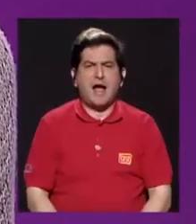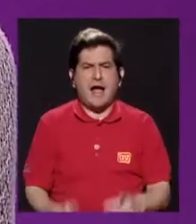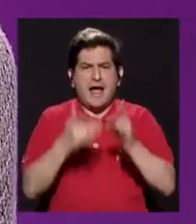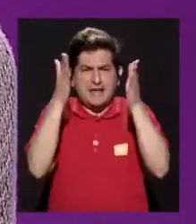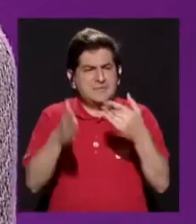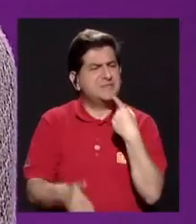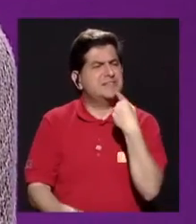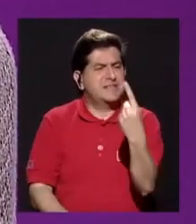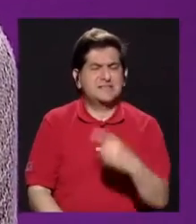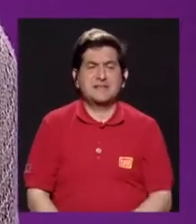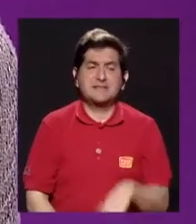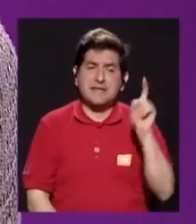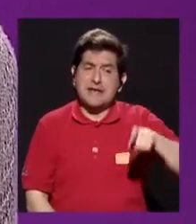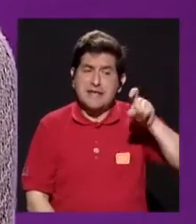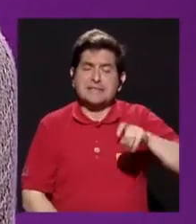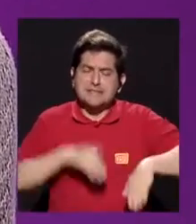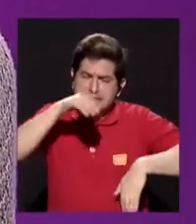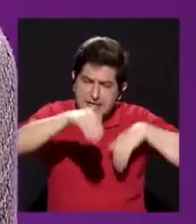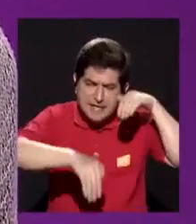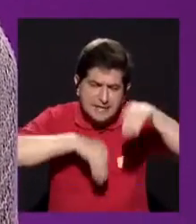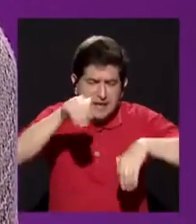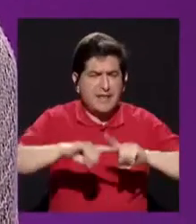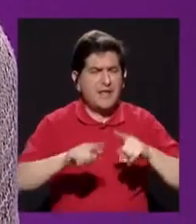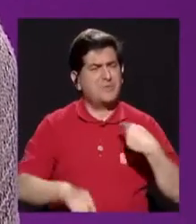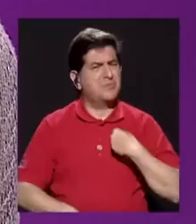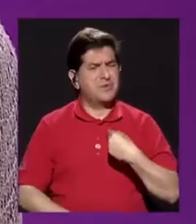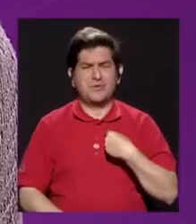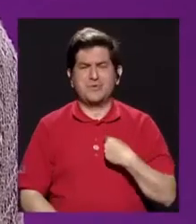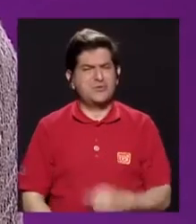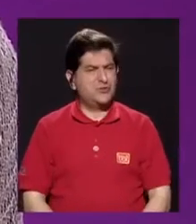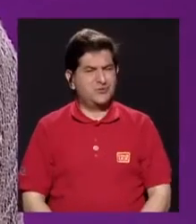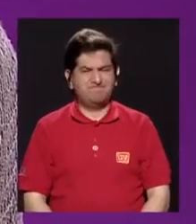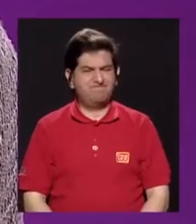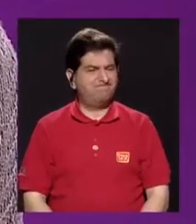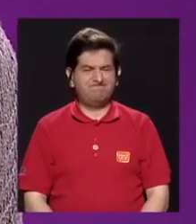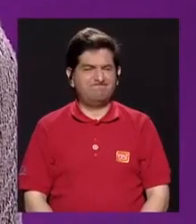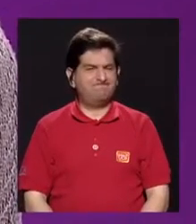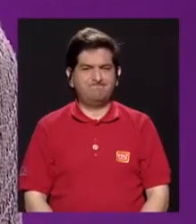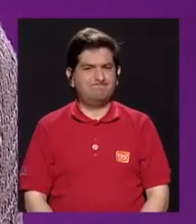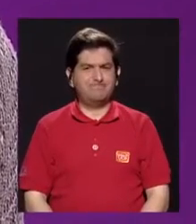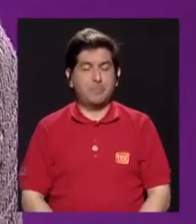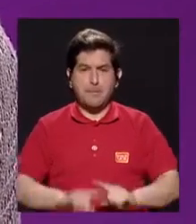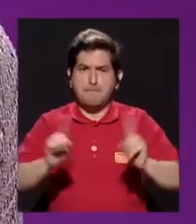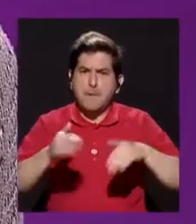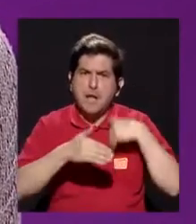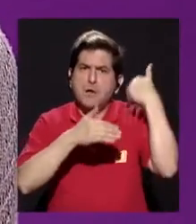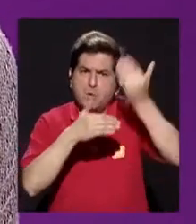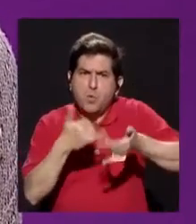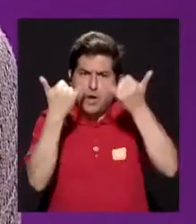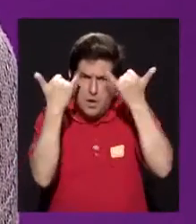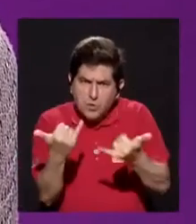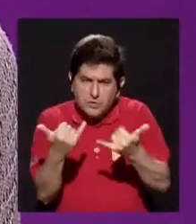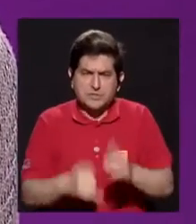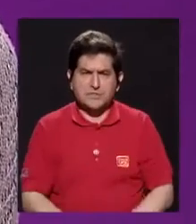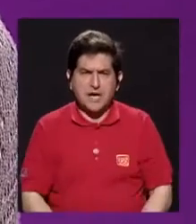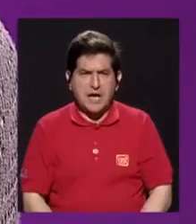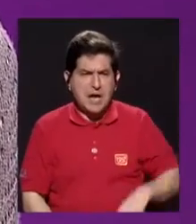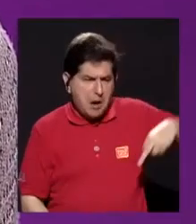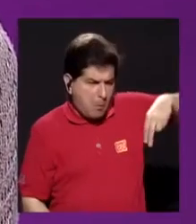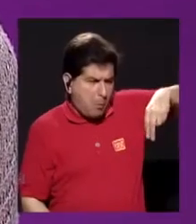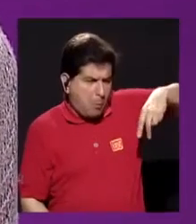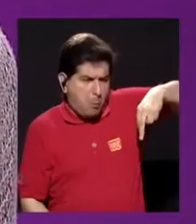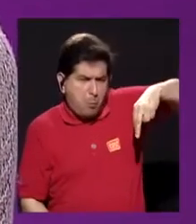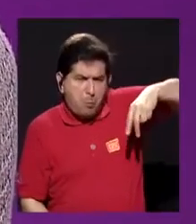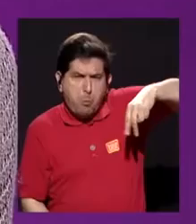tenía que nadar, pero yo no me animaba. Pero ya después de haber caminado